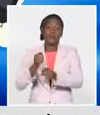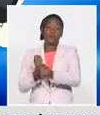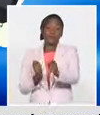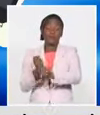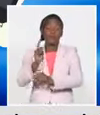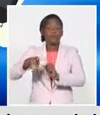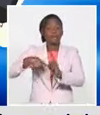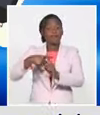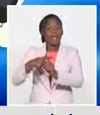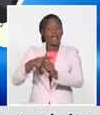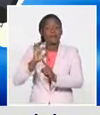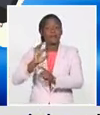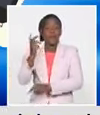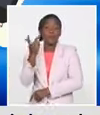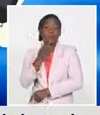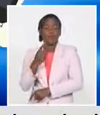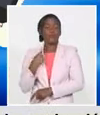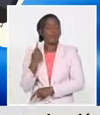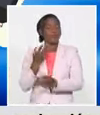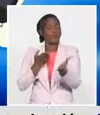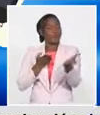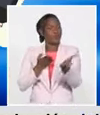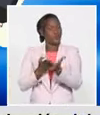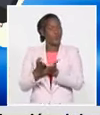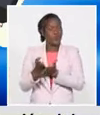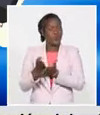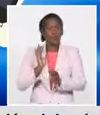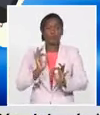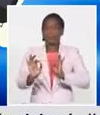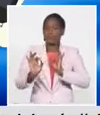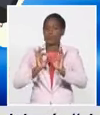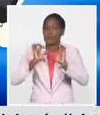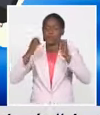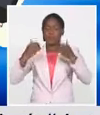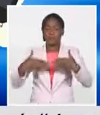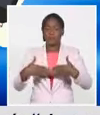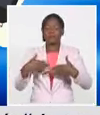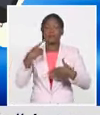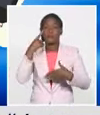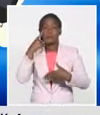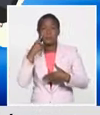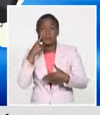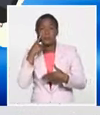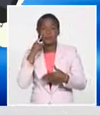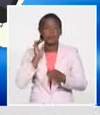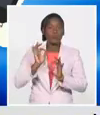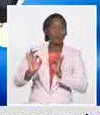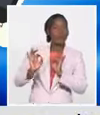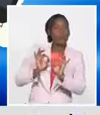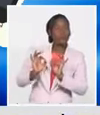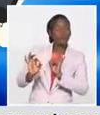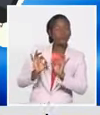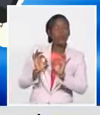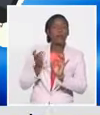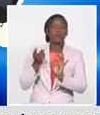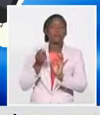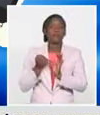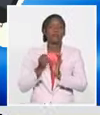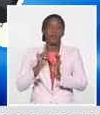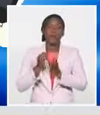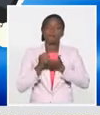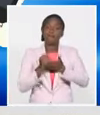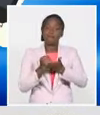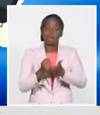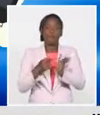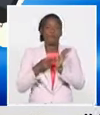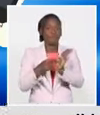como dices, mirando, siguiendo y tratando también de mantener la prevención en todo momento